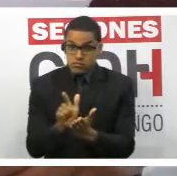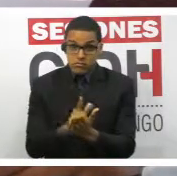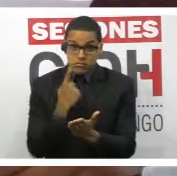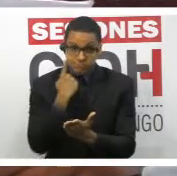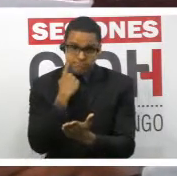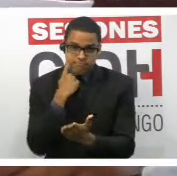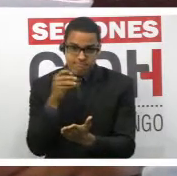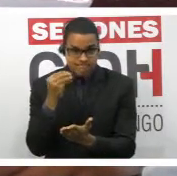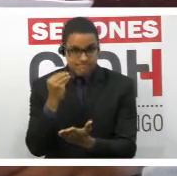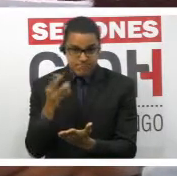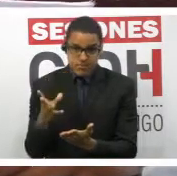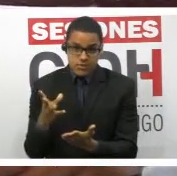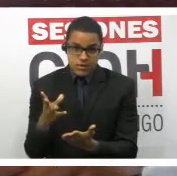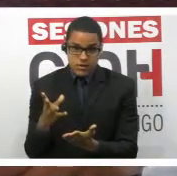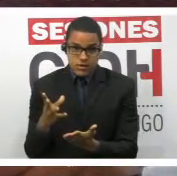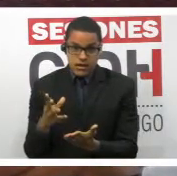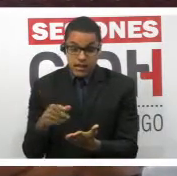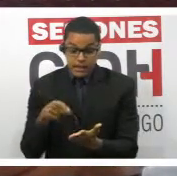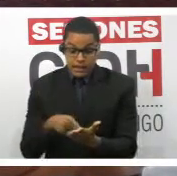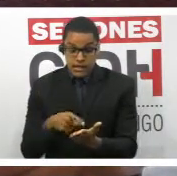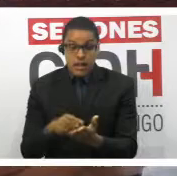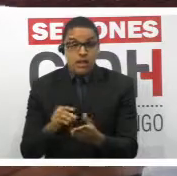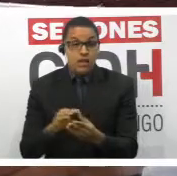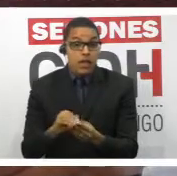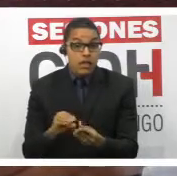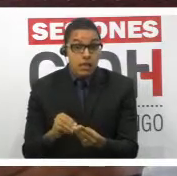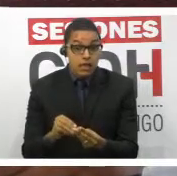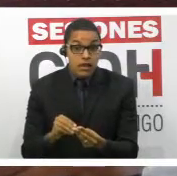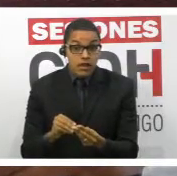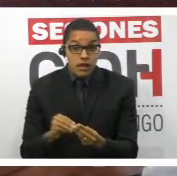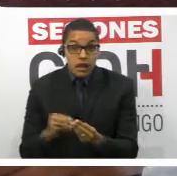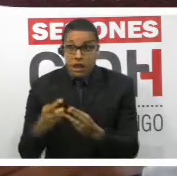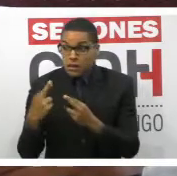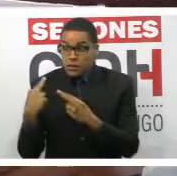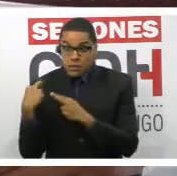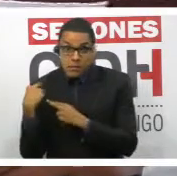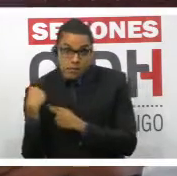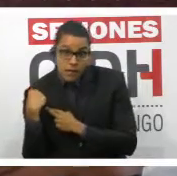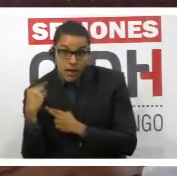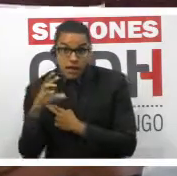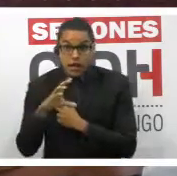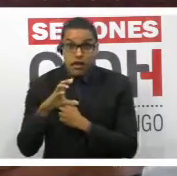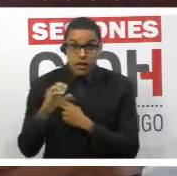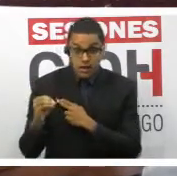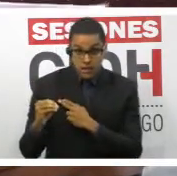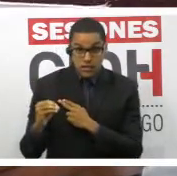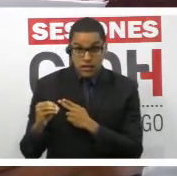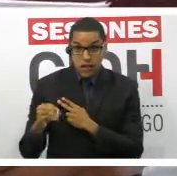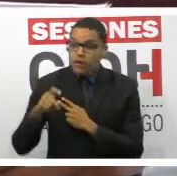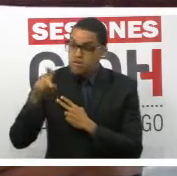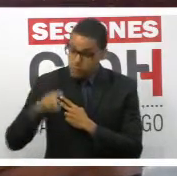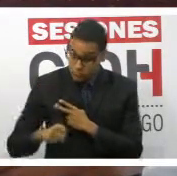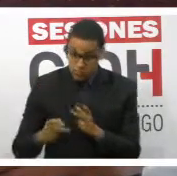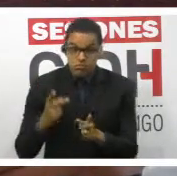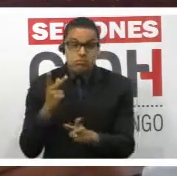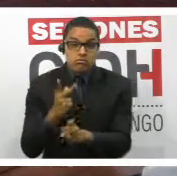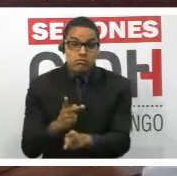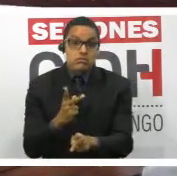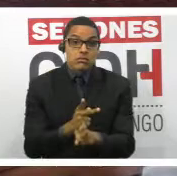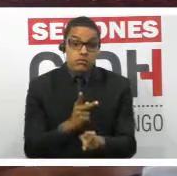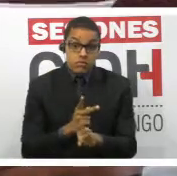a los directores de las instituciones la tutela automática de las personas o de las mujeres